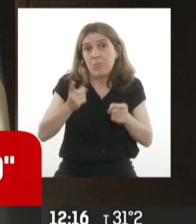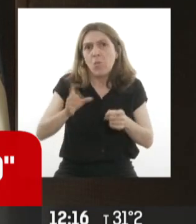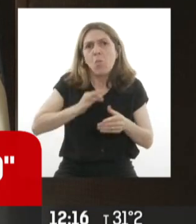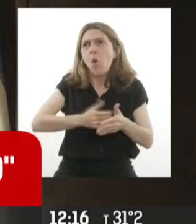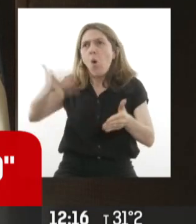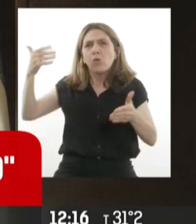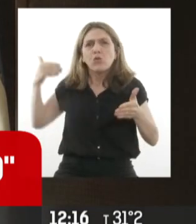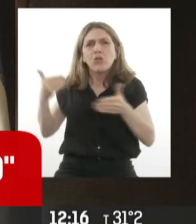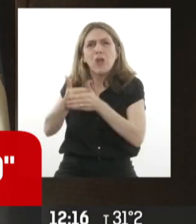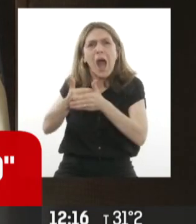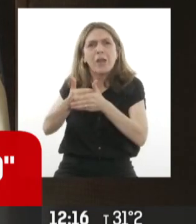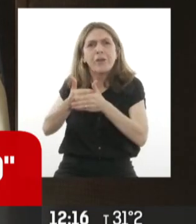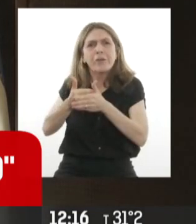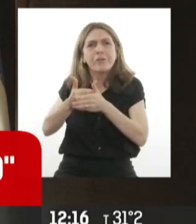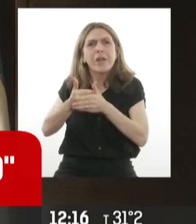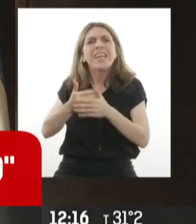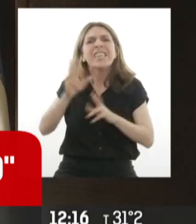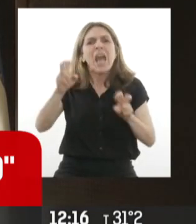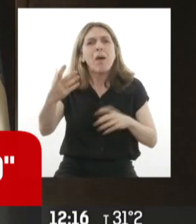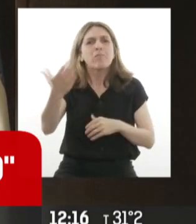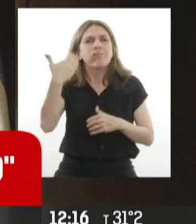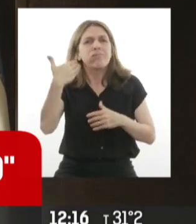no hablamos de estas cosas en los foros internacionales.